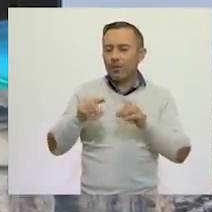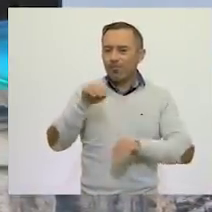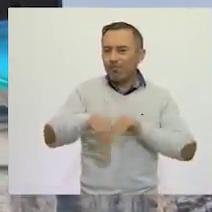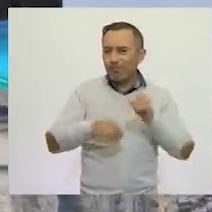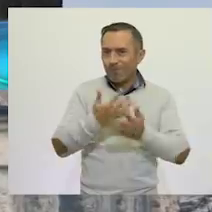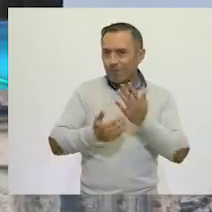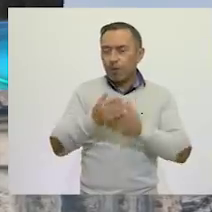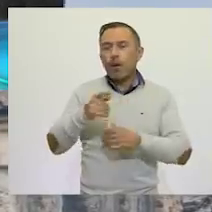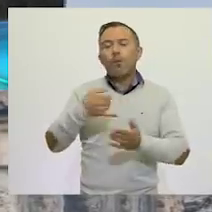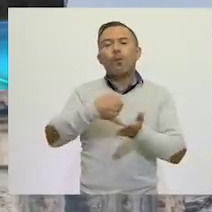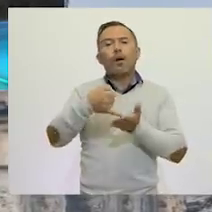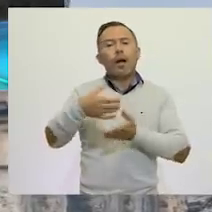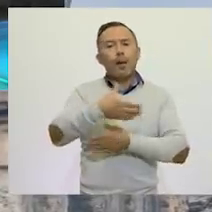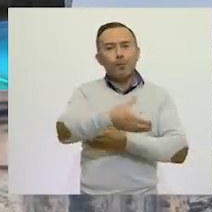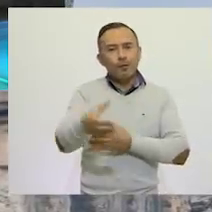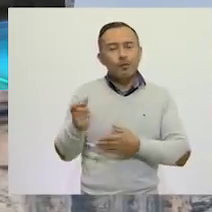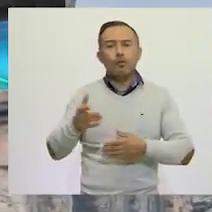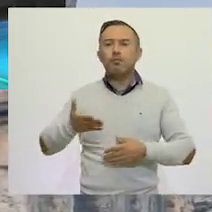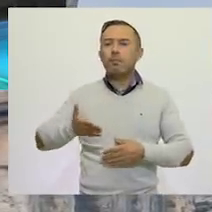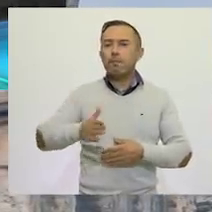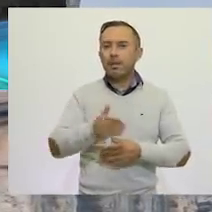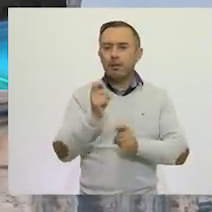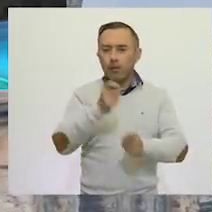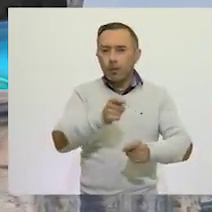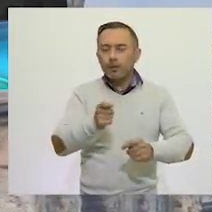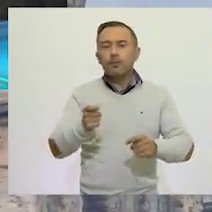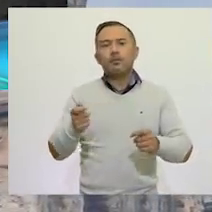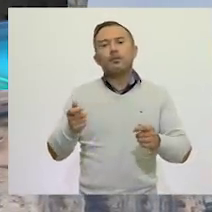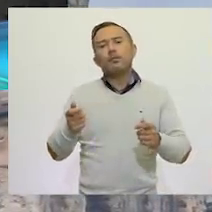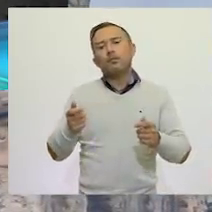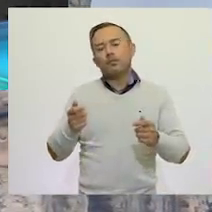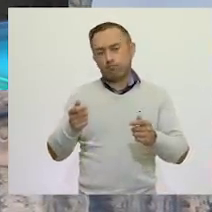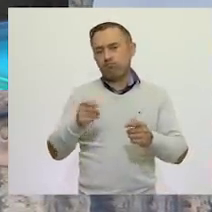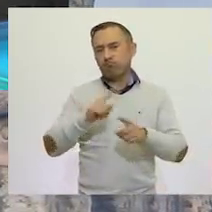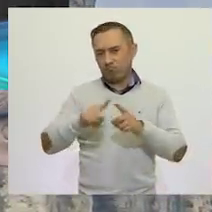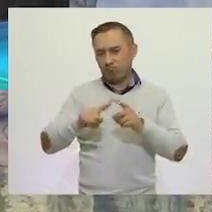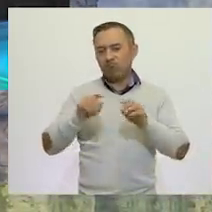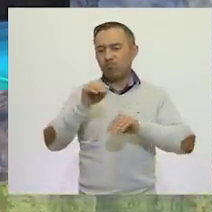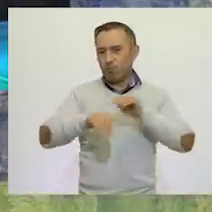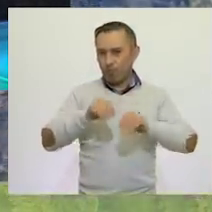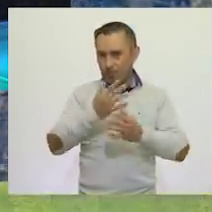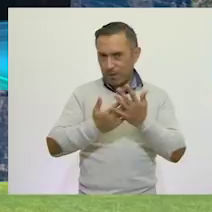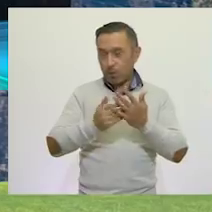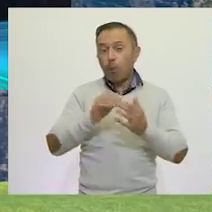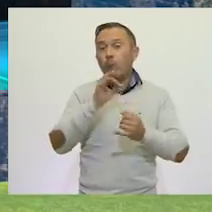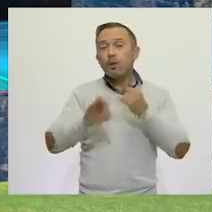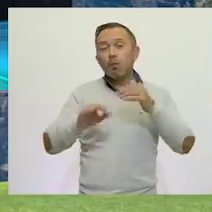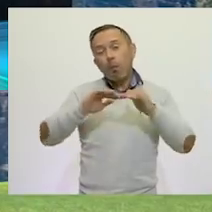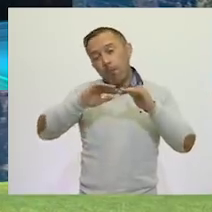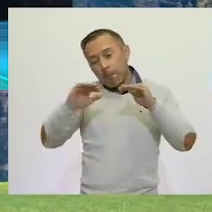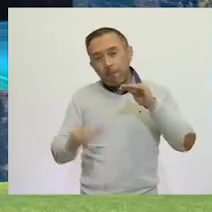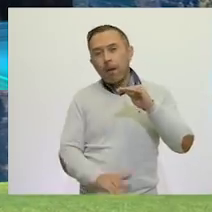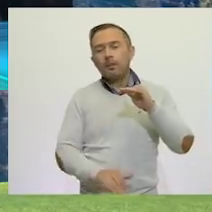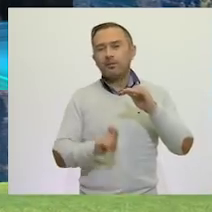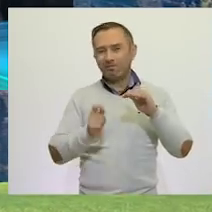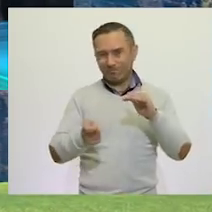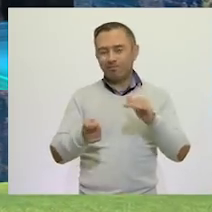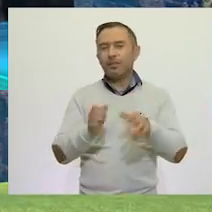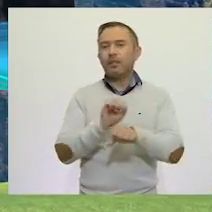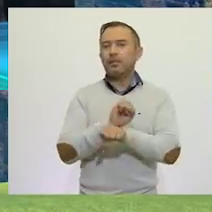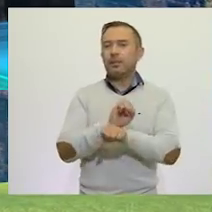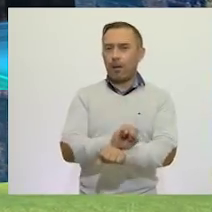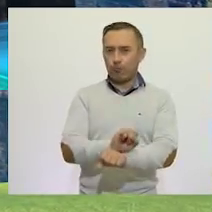a campesinos, pescadores y agricultores. Y al final estaban los esclavos. Era el sector